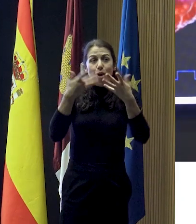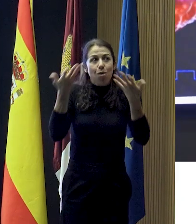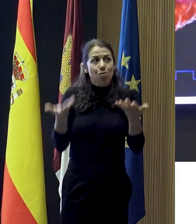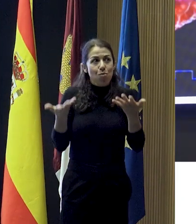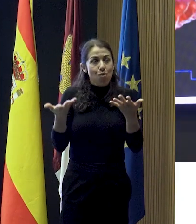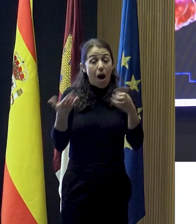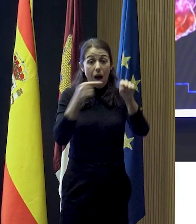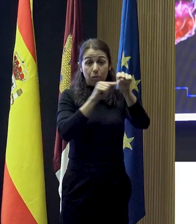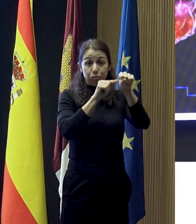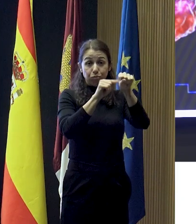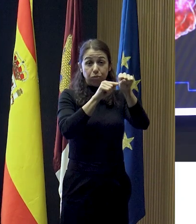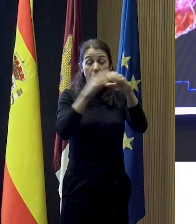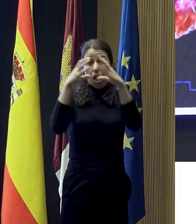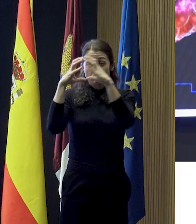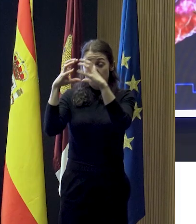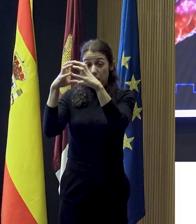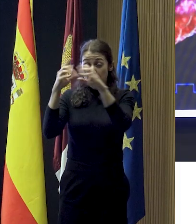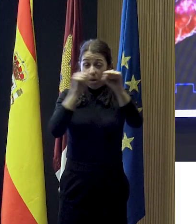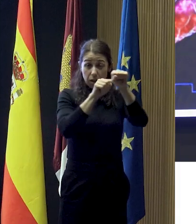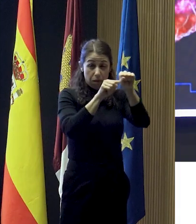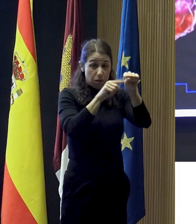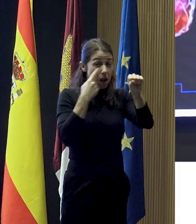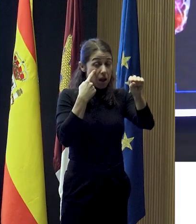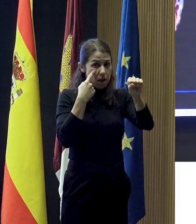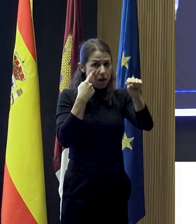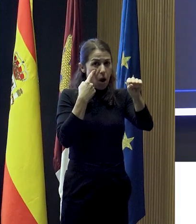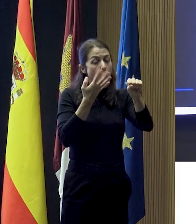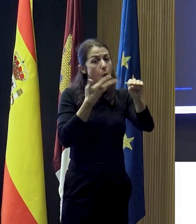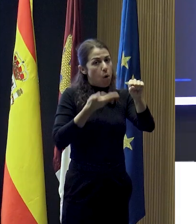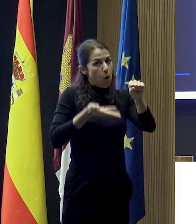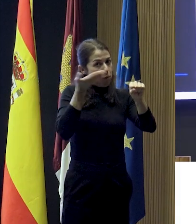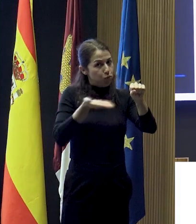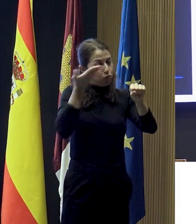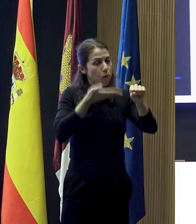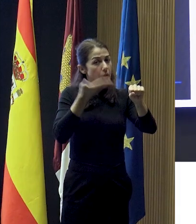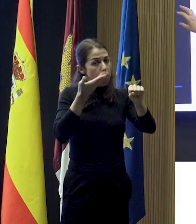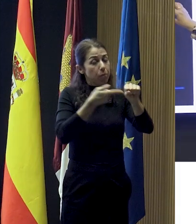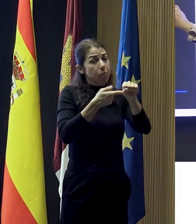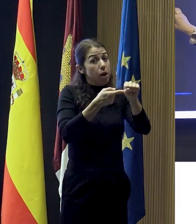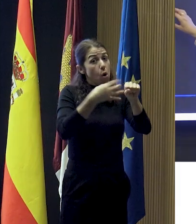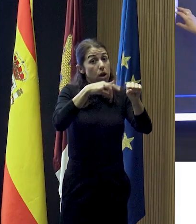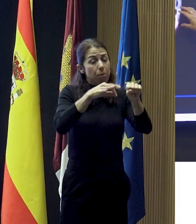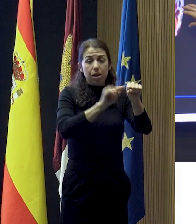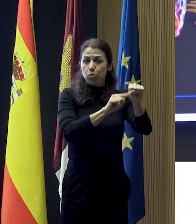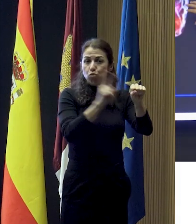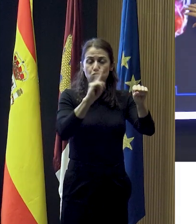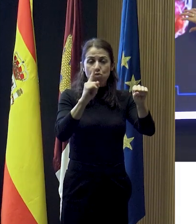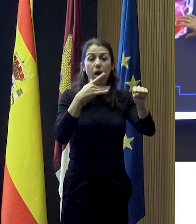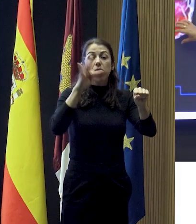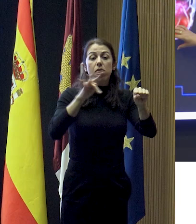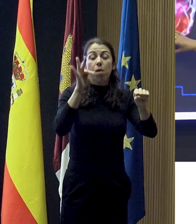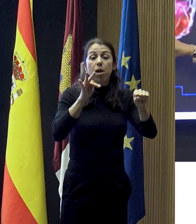en la parte posterior del encéfalo, pues está ahí candente, está bien encendida. Pero no solo ella, también